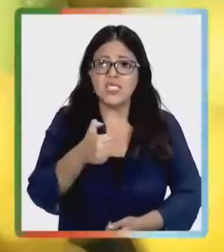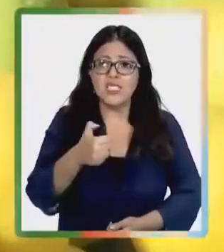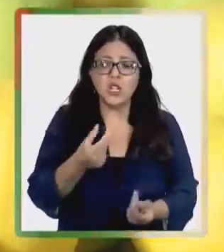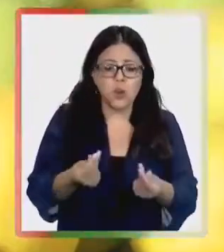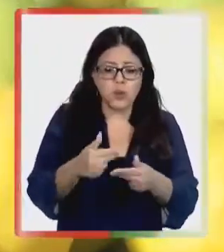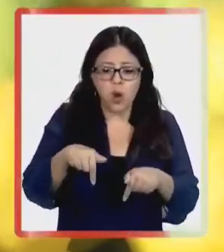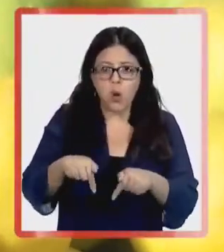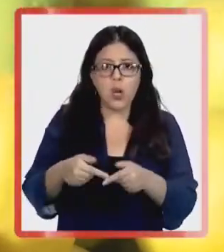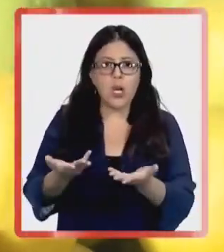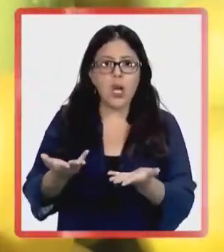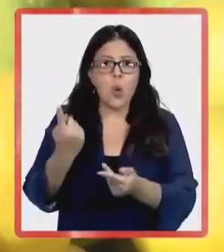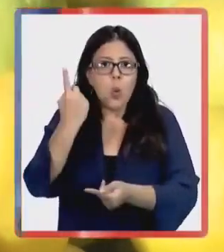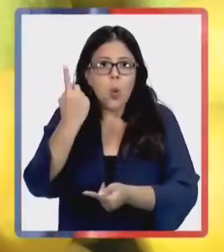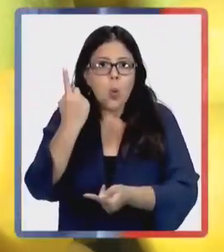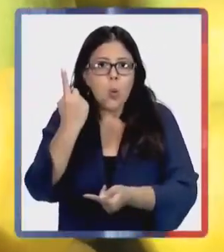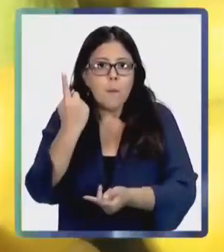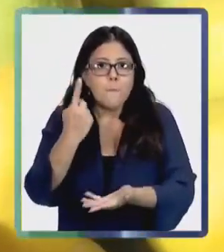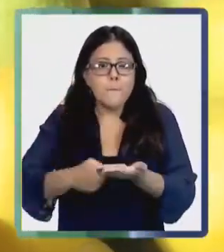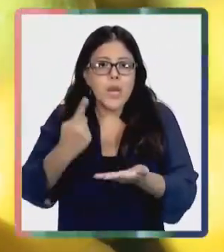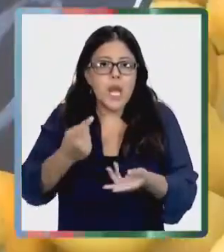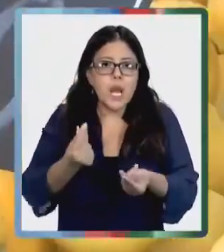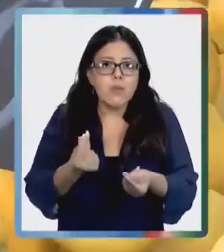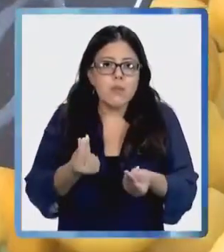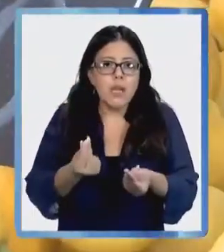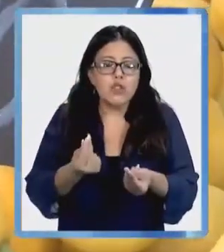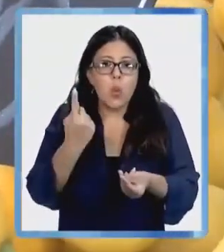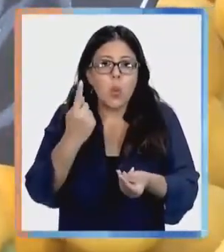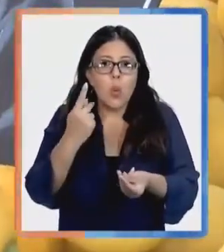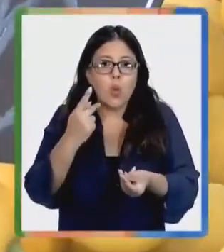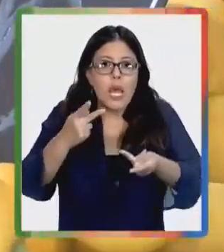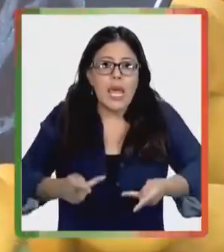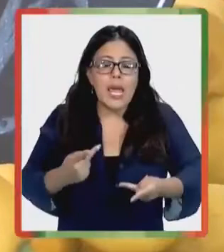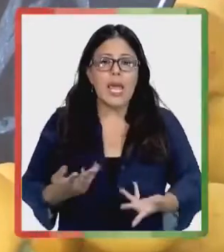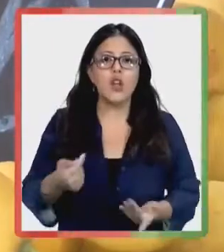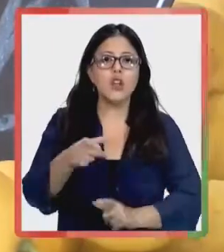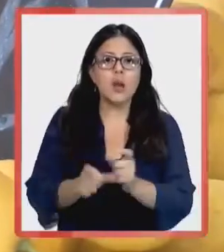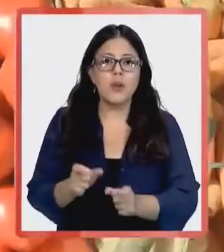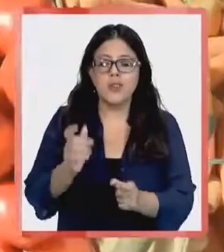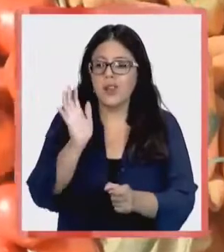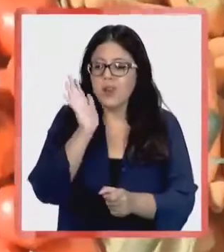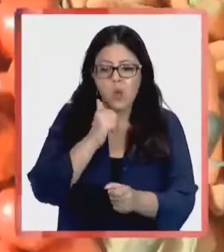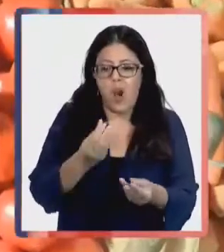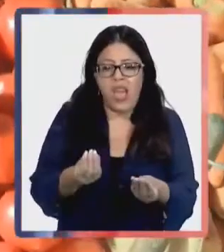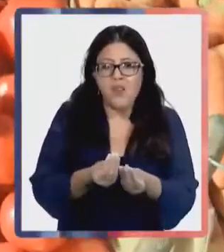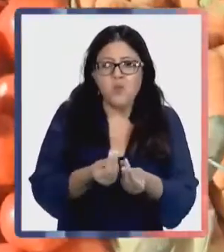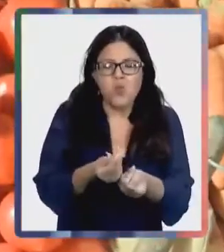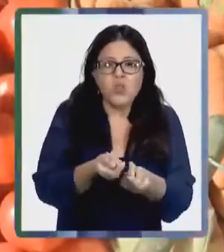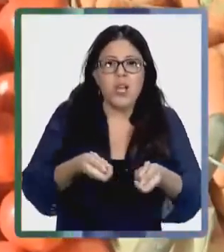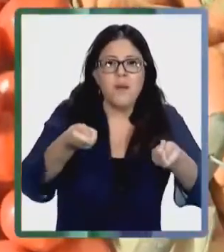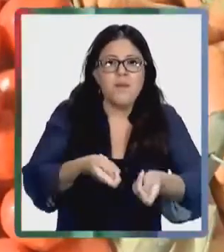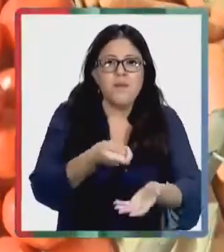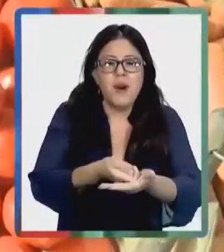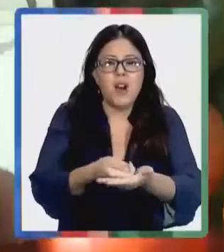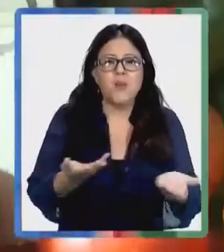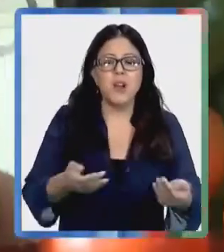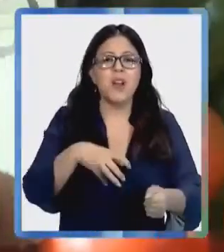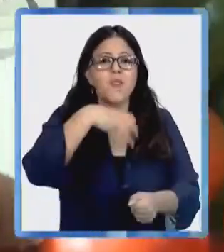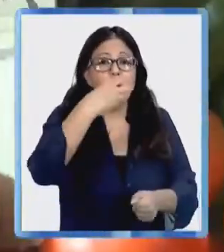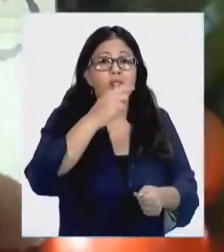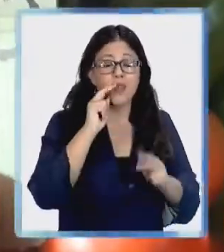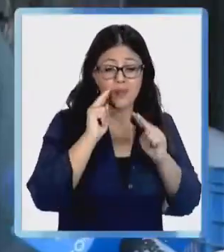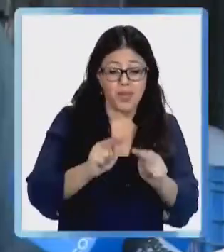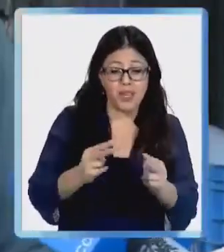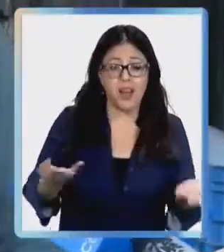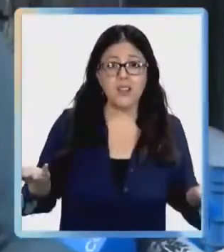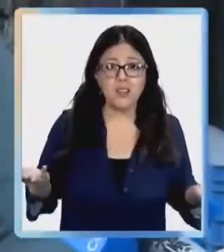a 600 pesos, ahora subió a lucas el kilo. Y la gente, pucha, no tiene mucha plata como tal comprando. La fruta, mire